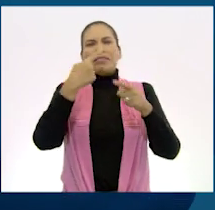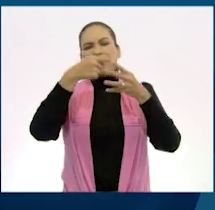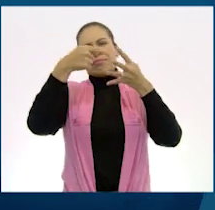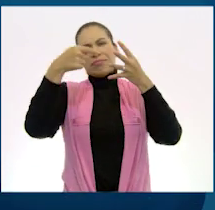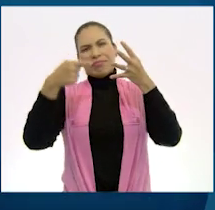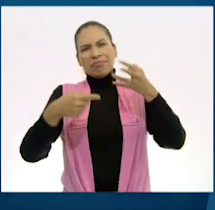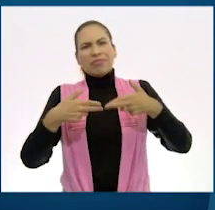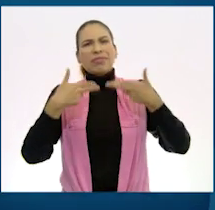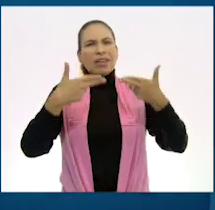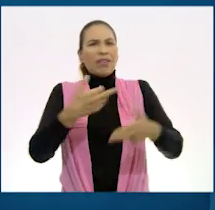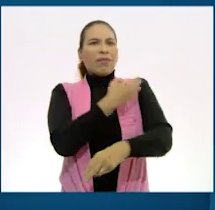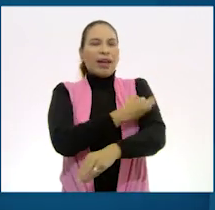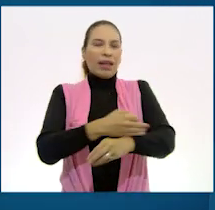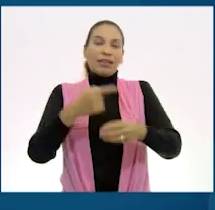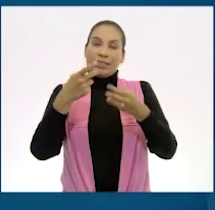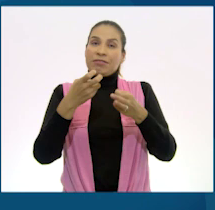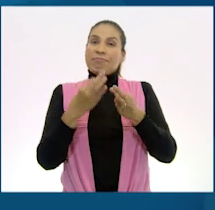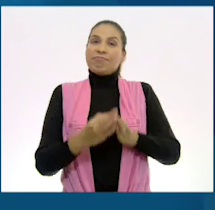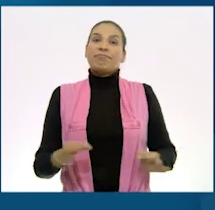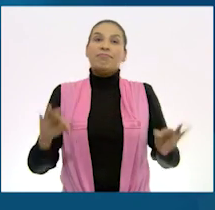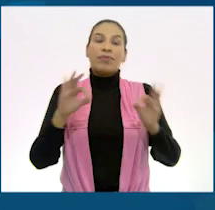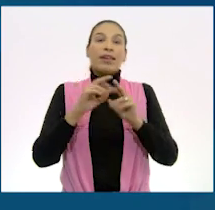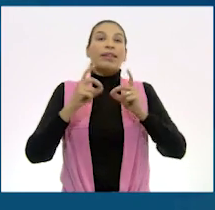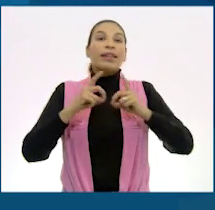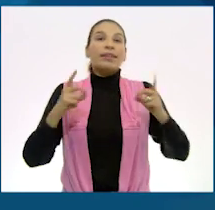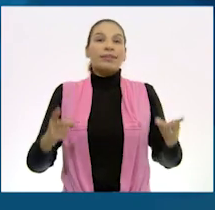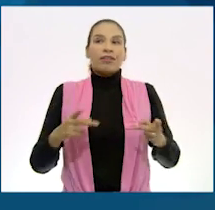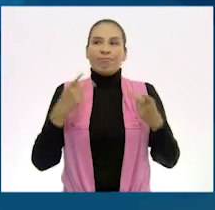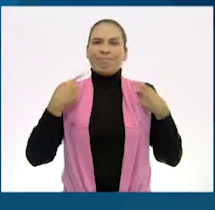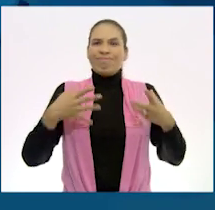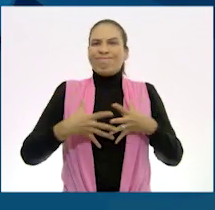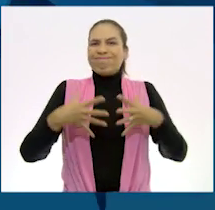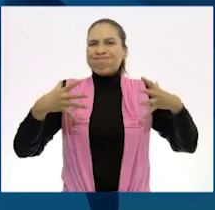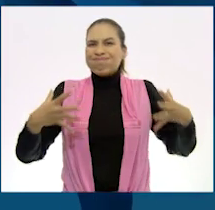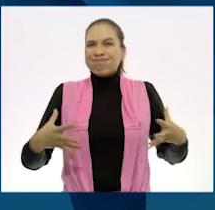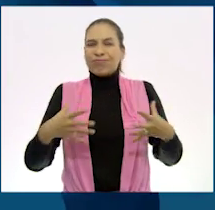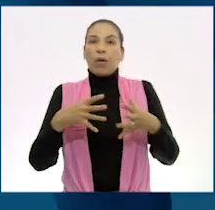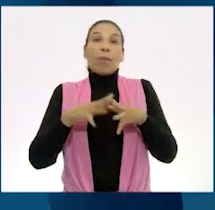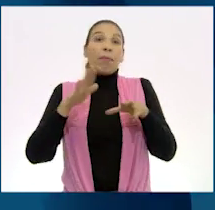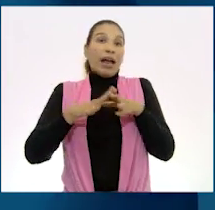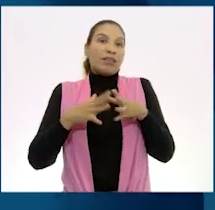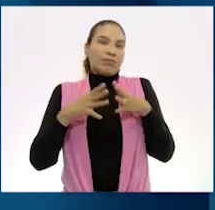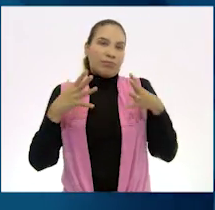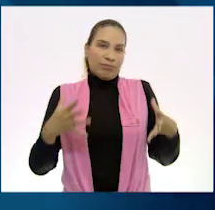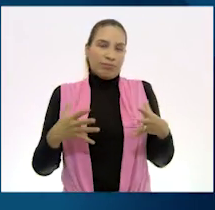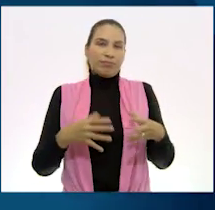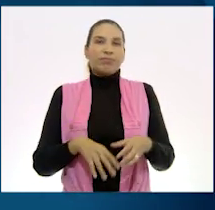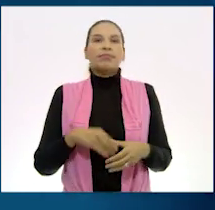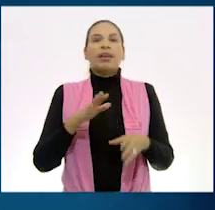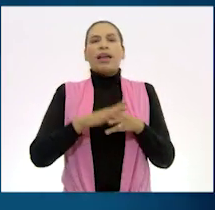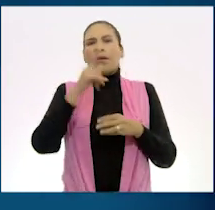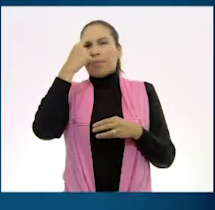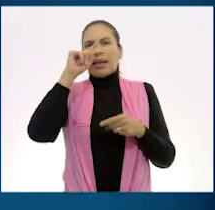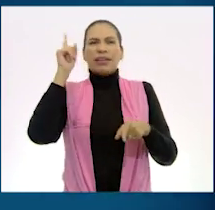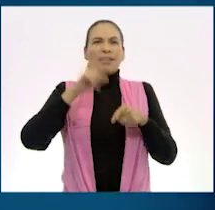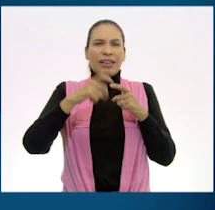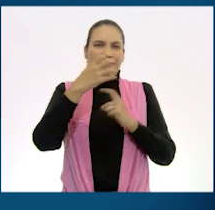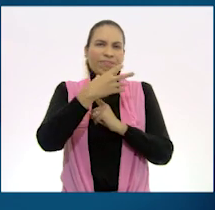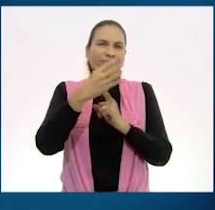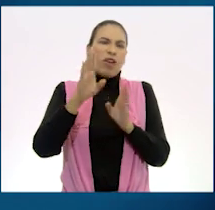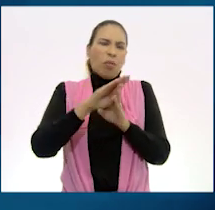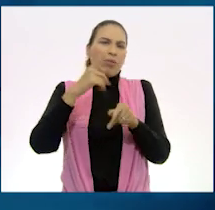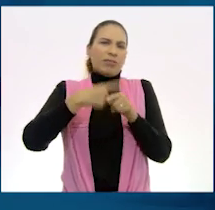variantes genéticas juegan un papel importante en el desarrollo de sobrepeso y obesidad. Para luchar contra esta epidemia es